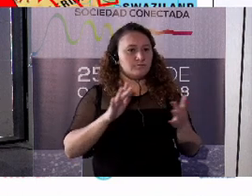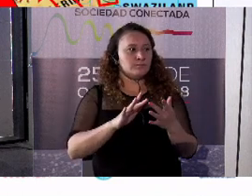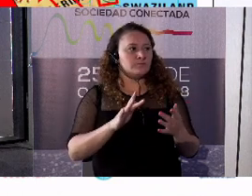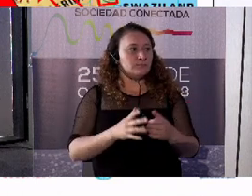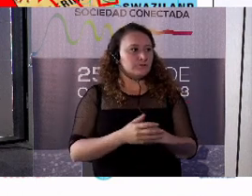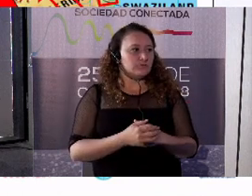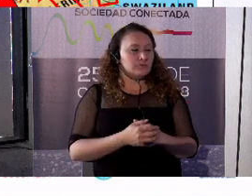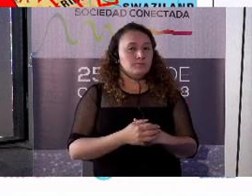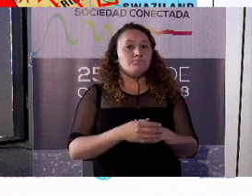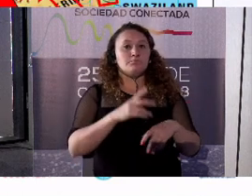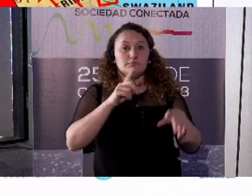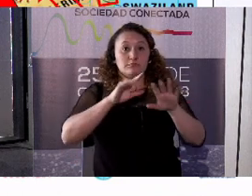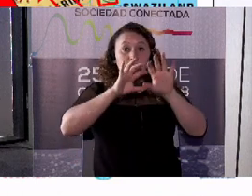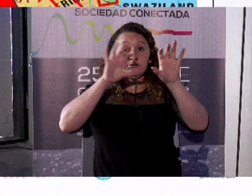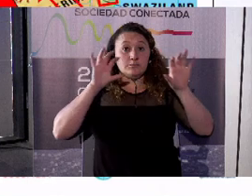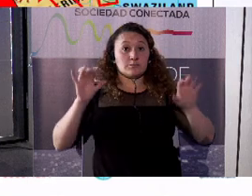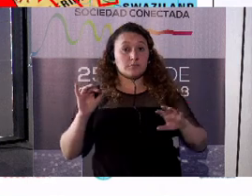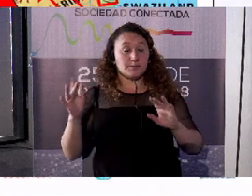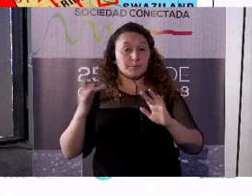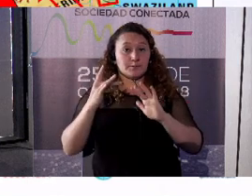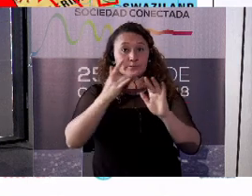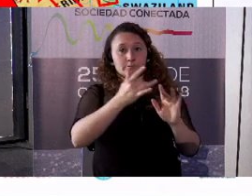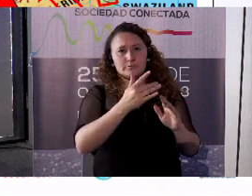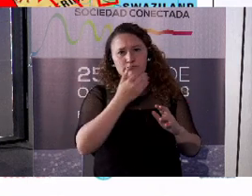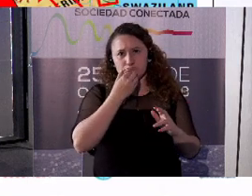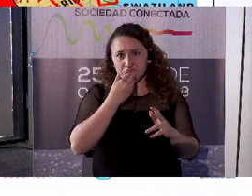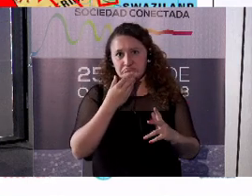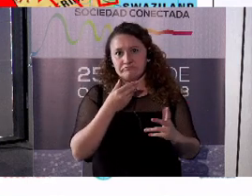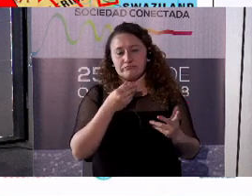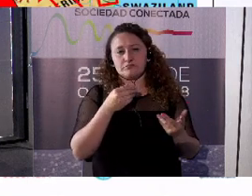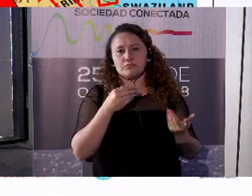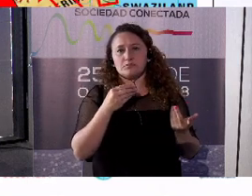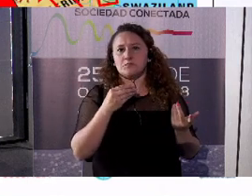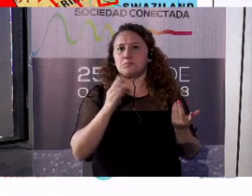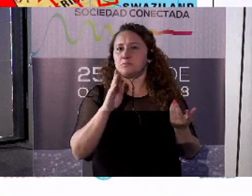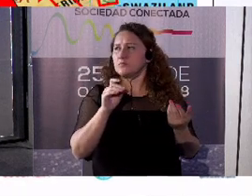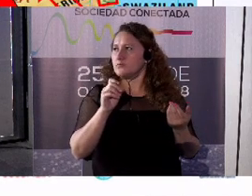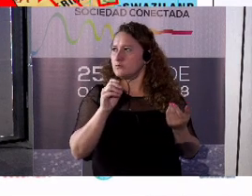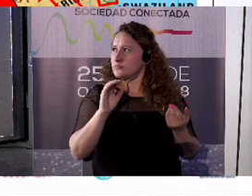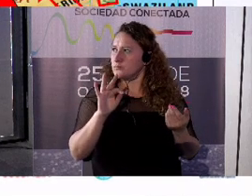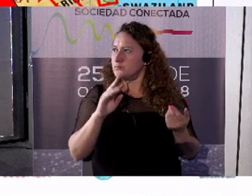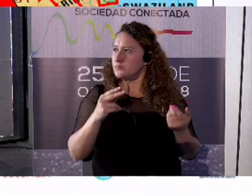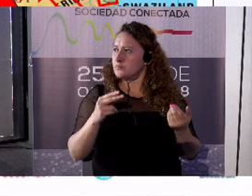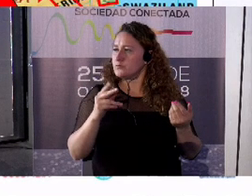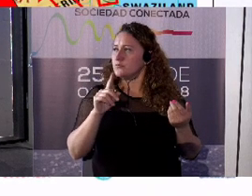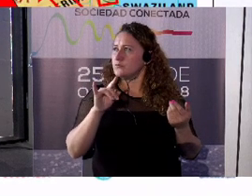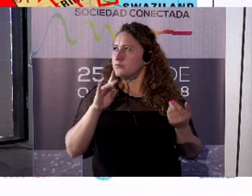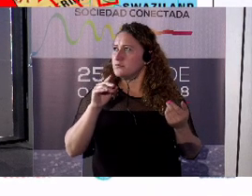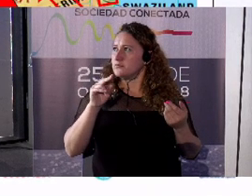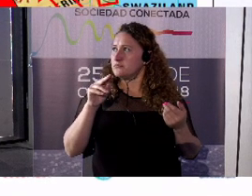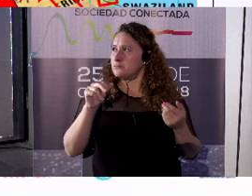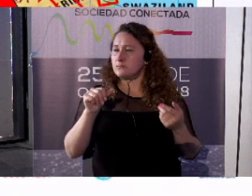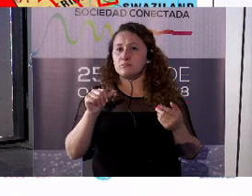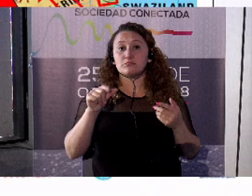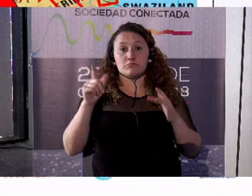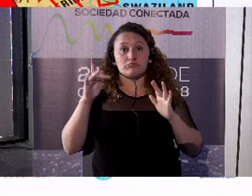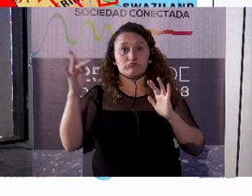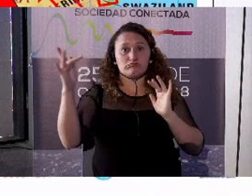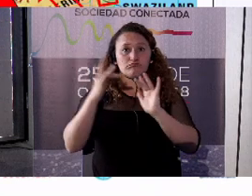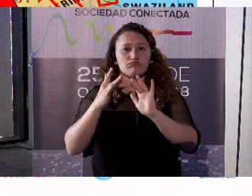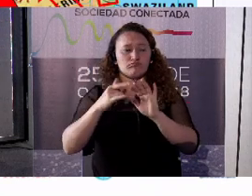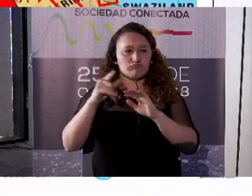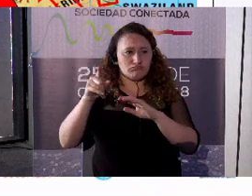contacto varios países por ejemplo Botswana nuestra base de datos está conectada con la base de datos